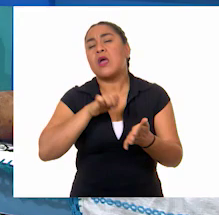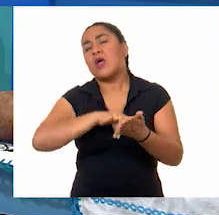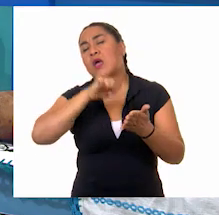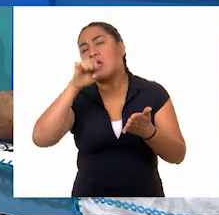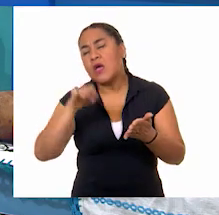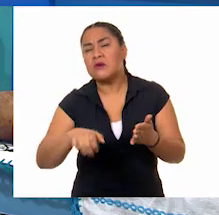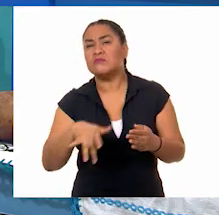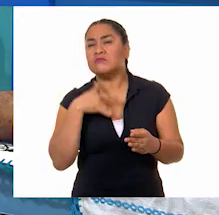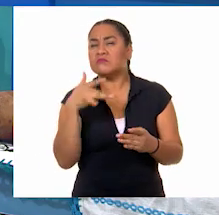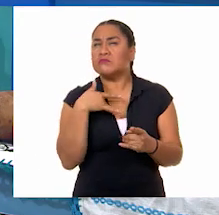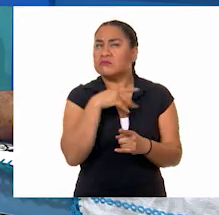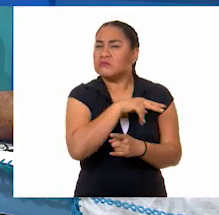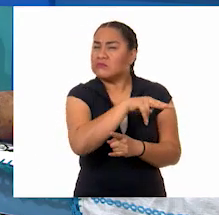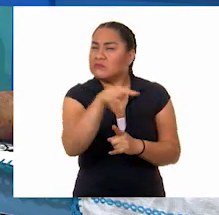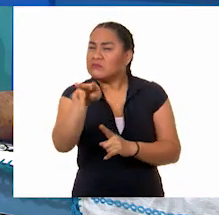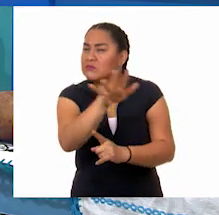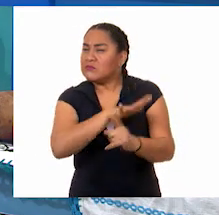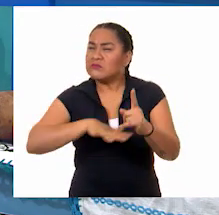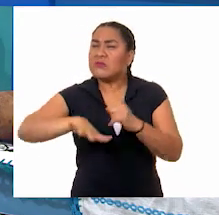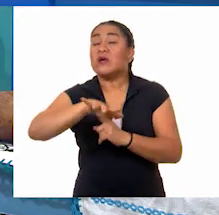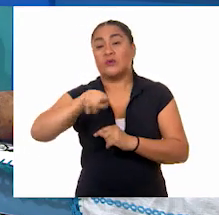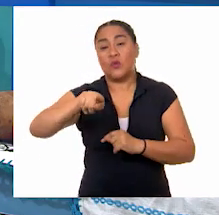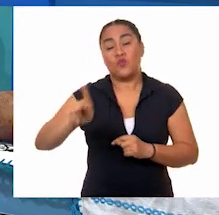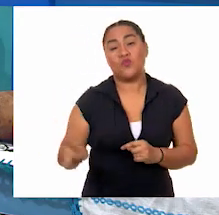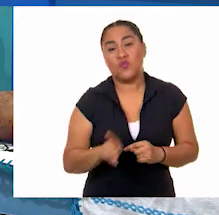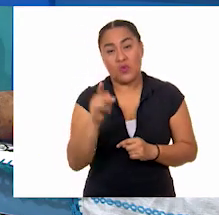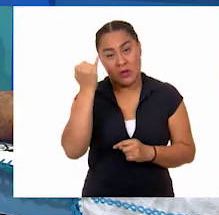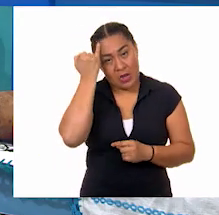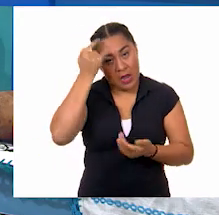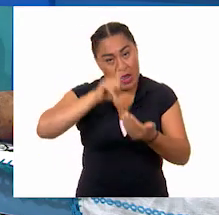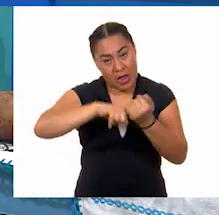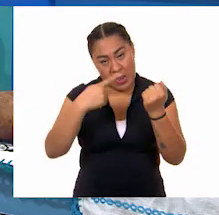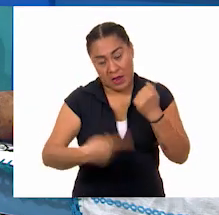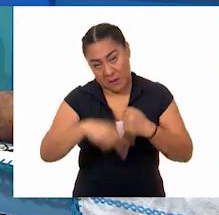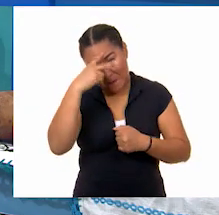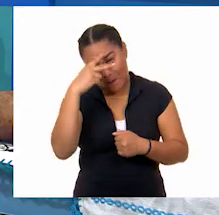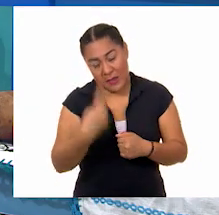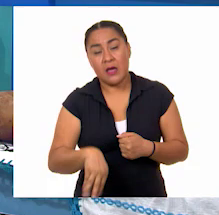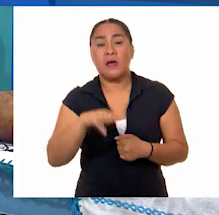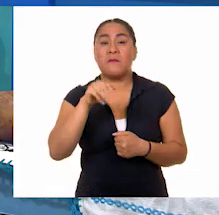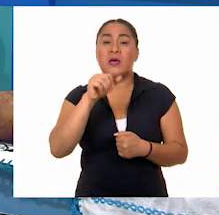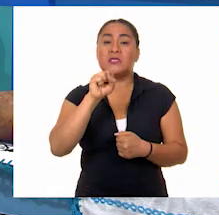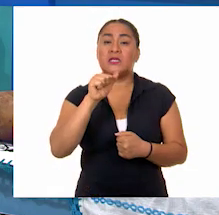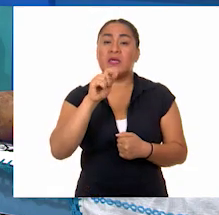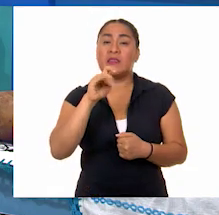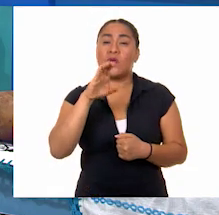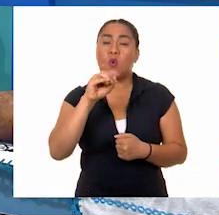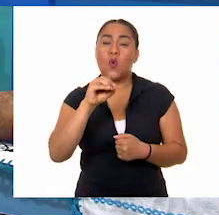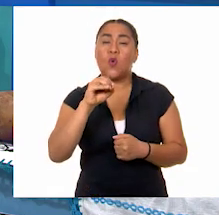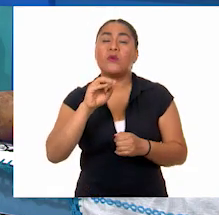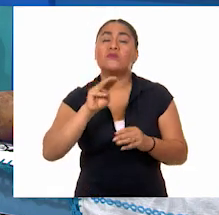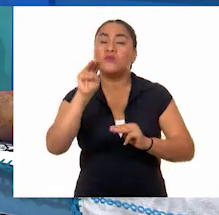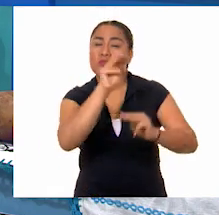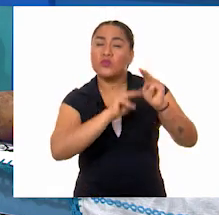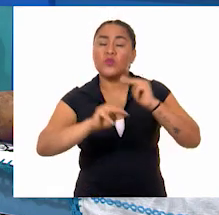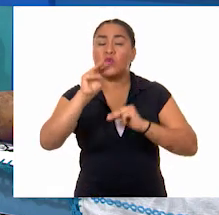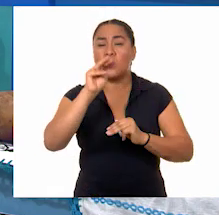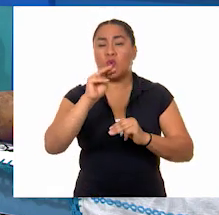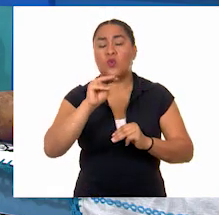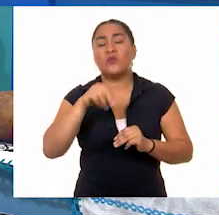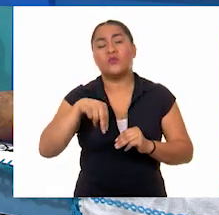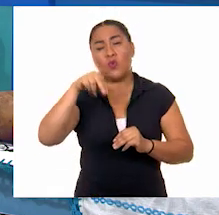refleja la cosmovisión de uno de los pueblos indígenas de México, el pueblo mazateco de la Sierra Norte de Puebla y su danza